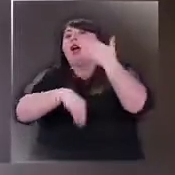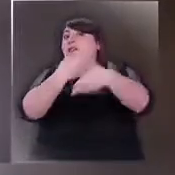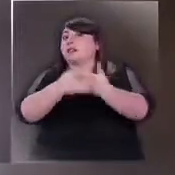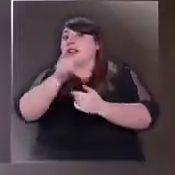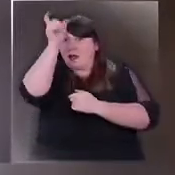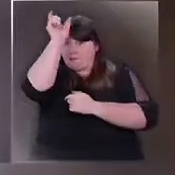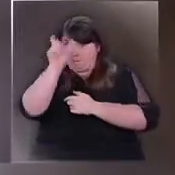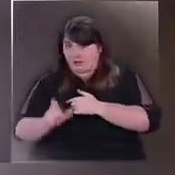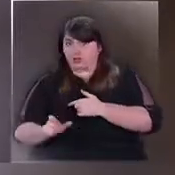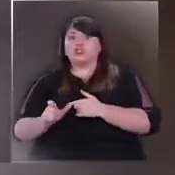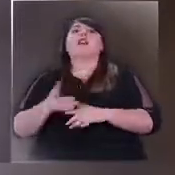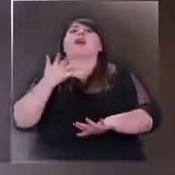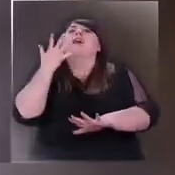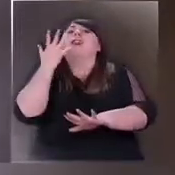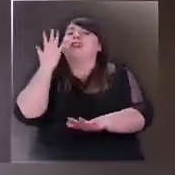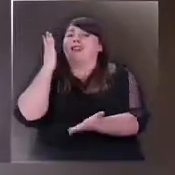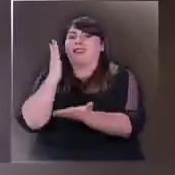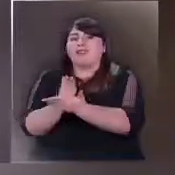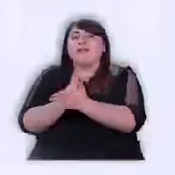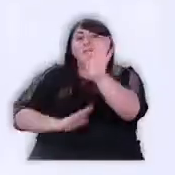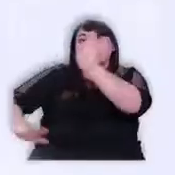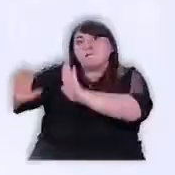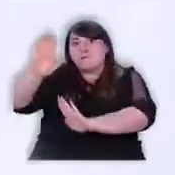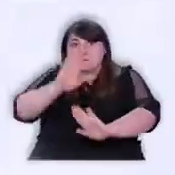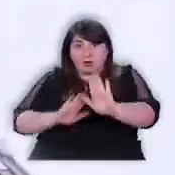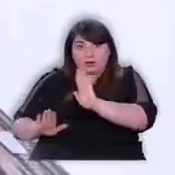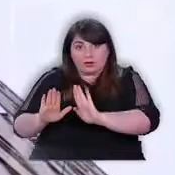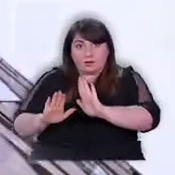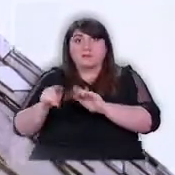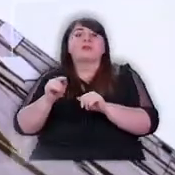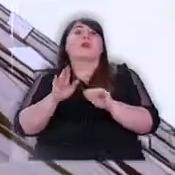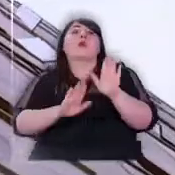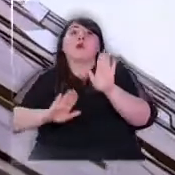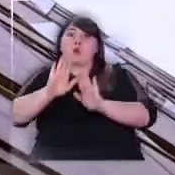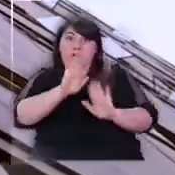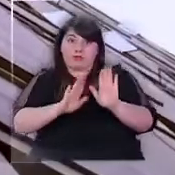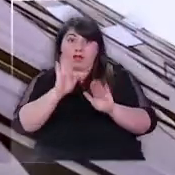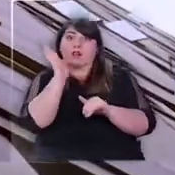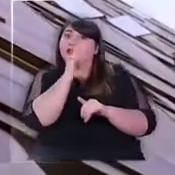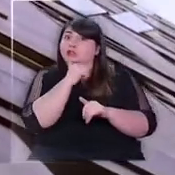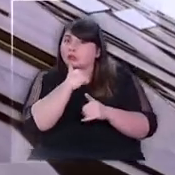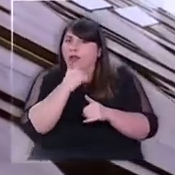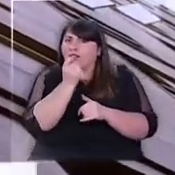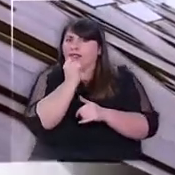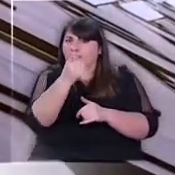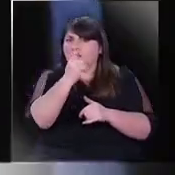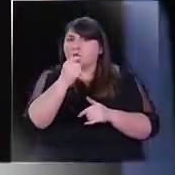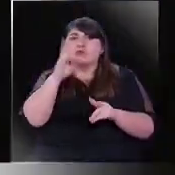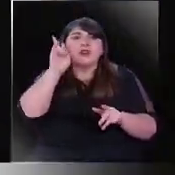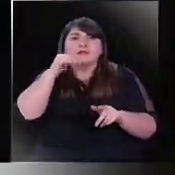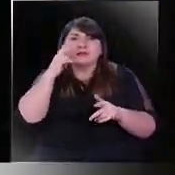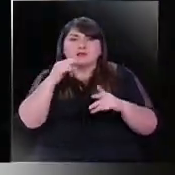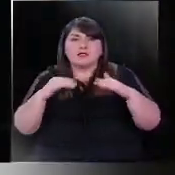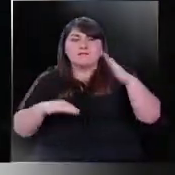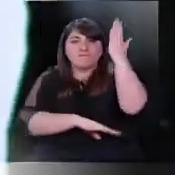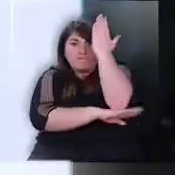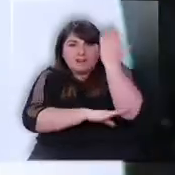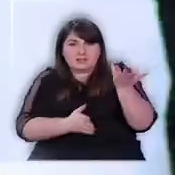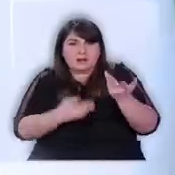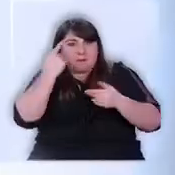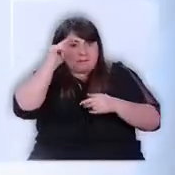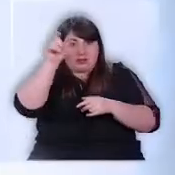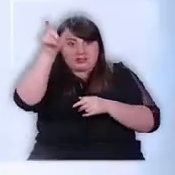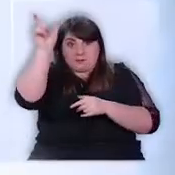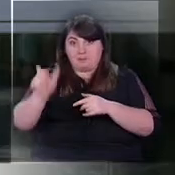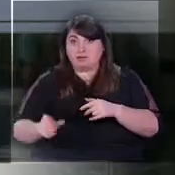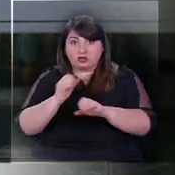que separada, debería ser protegida. Evidentemente cuidando de que no hayan denuncias al voleo o sin fundamento, pero esa persona no puede